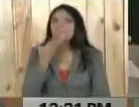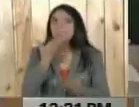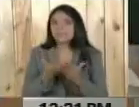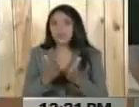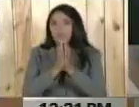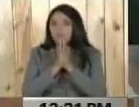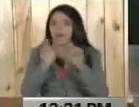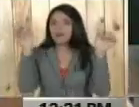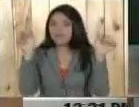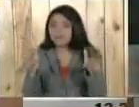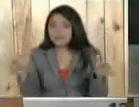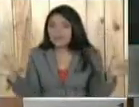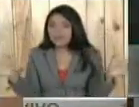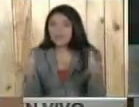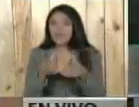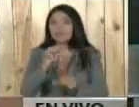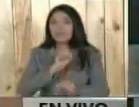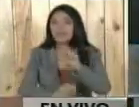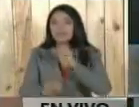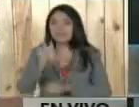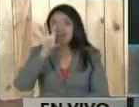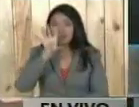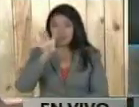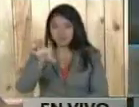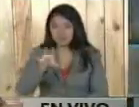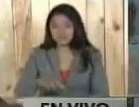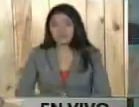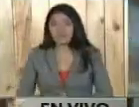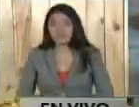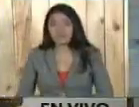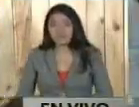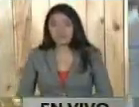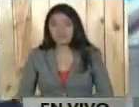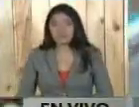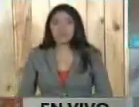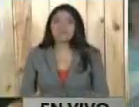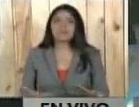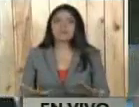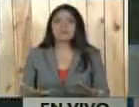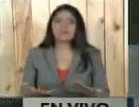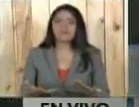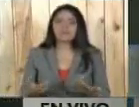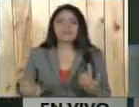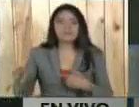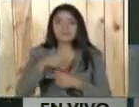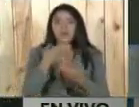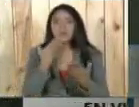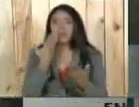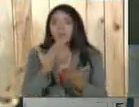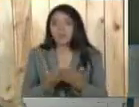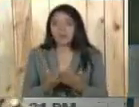Consejo de Defensa de la Nación, bueno, los consejos,